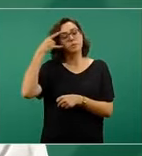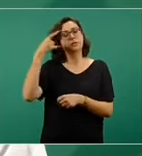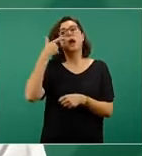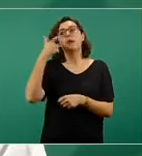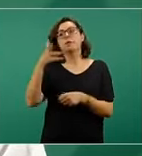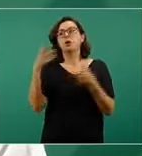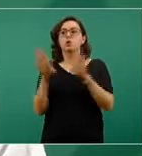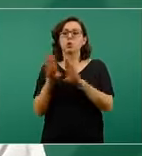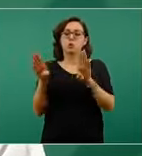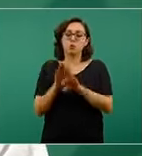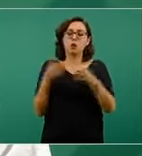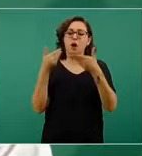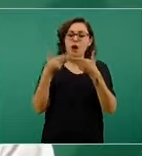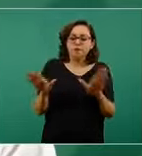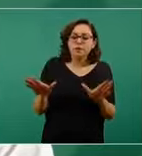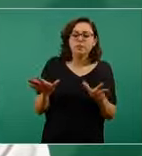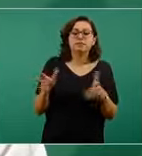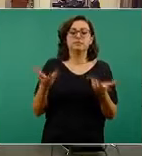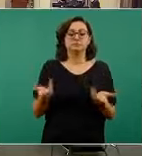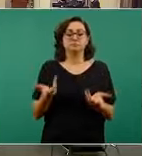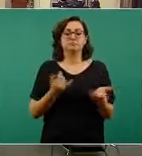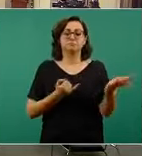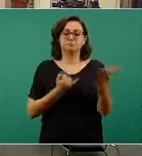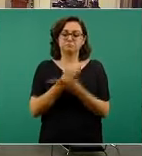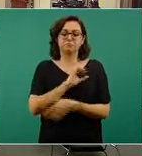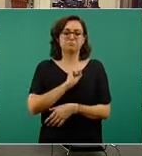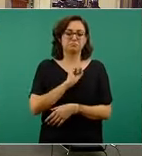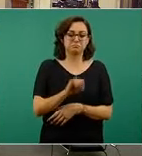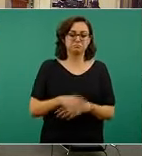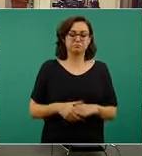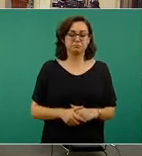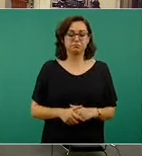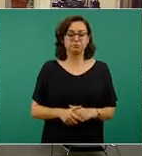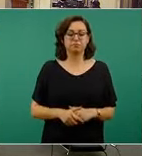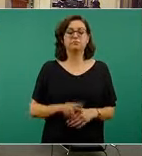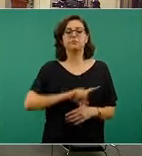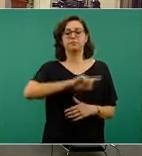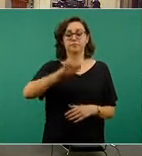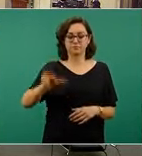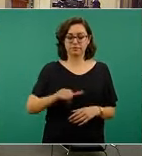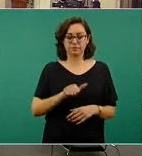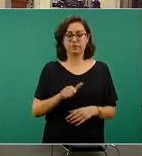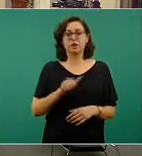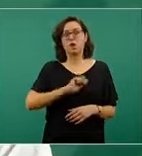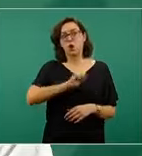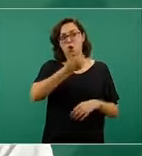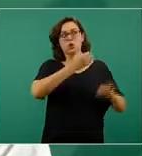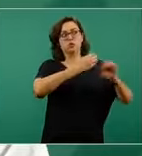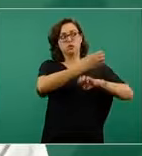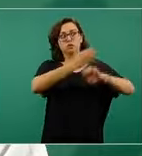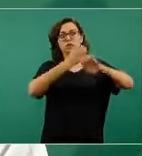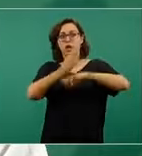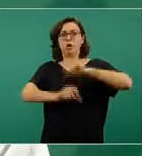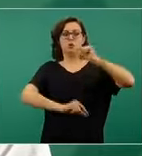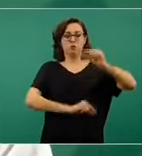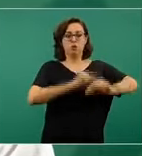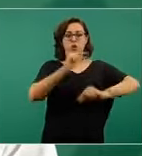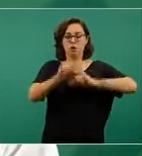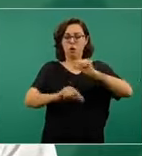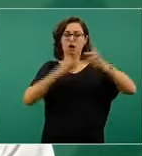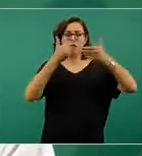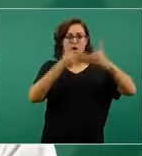momento también el gobierno de Campeche toma esa decisión. Y posteriormente las otras entidades que vayan entrando a semáforo